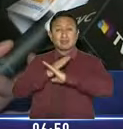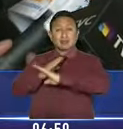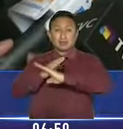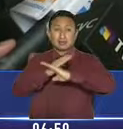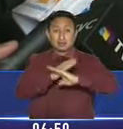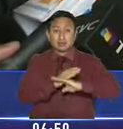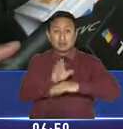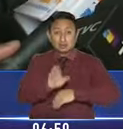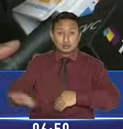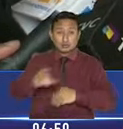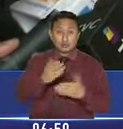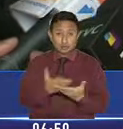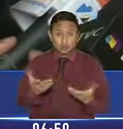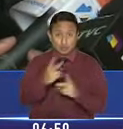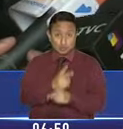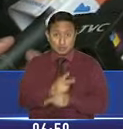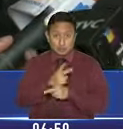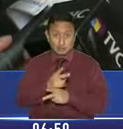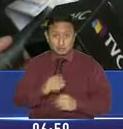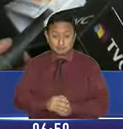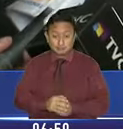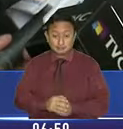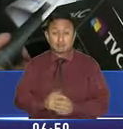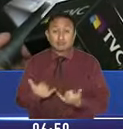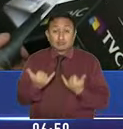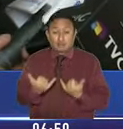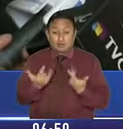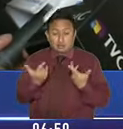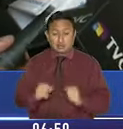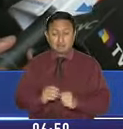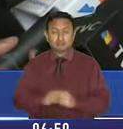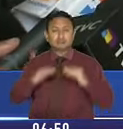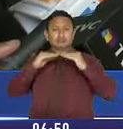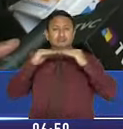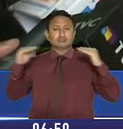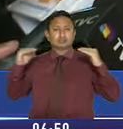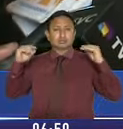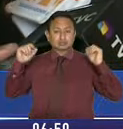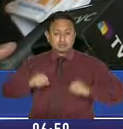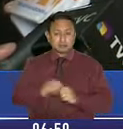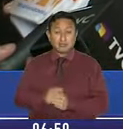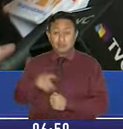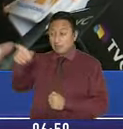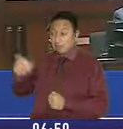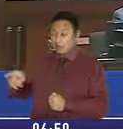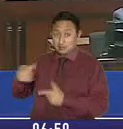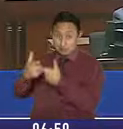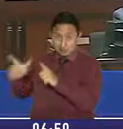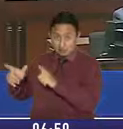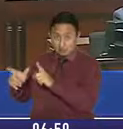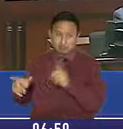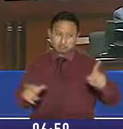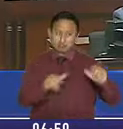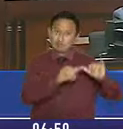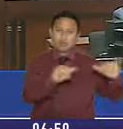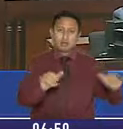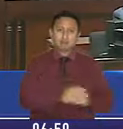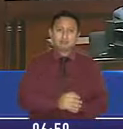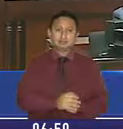en equidad de condiciones queremos que se nos dé el mismo tratamiento. En el legislativo le espera de tener la información en el